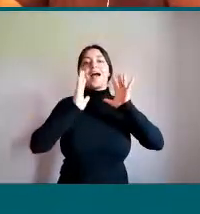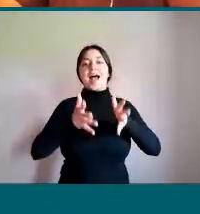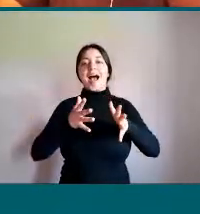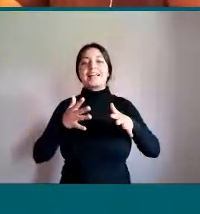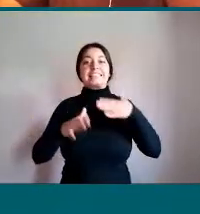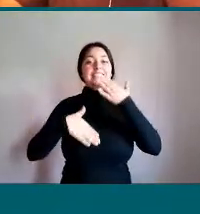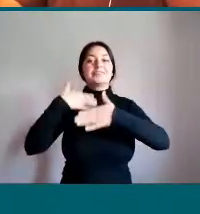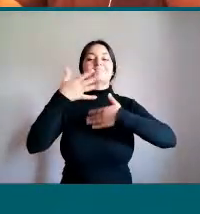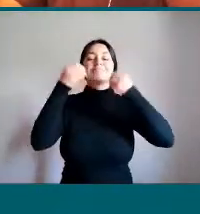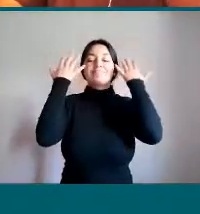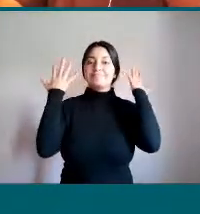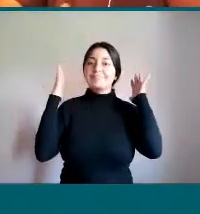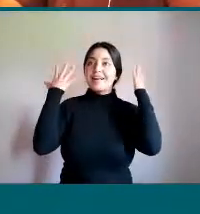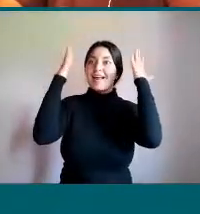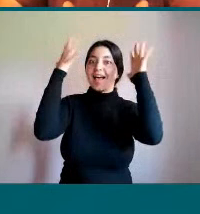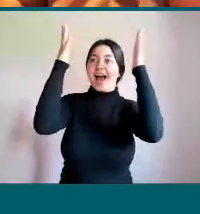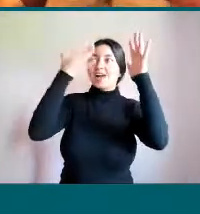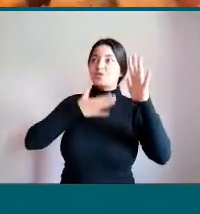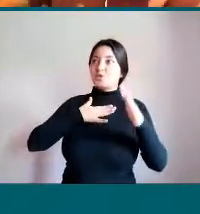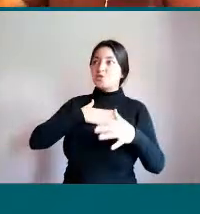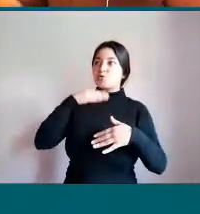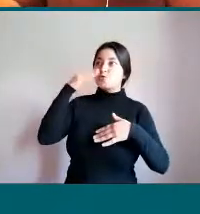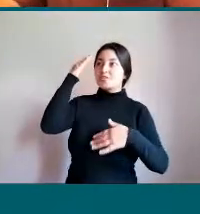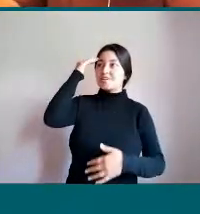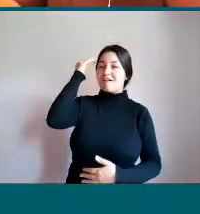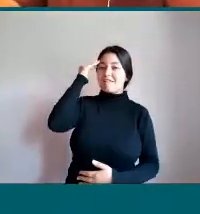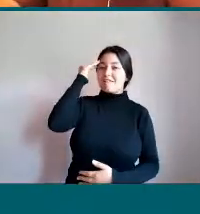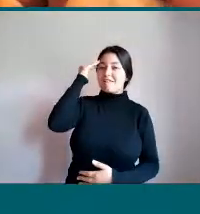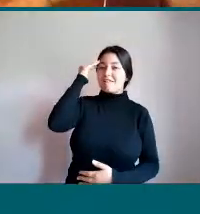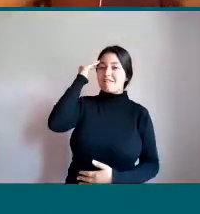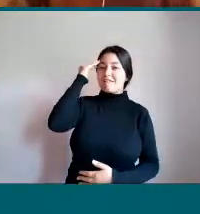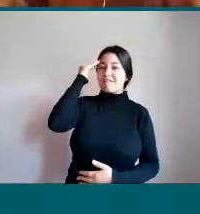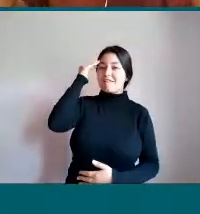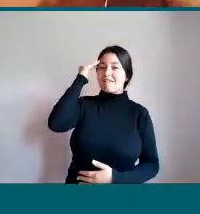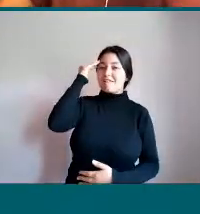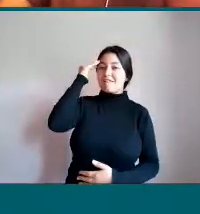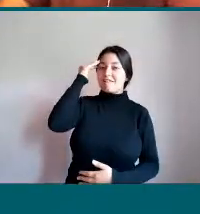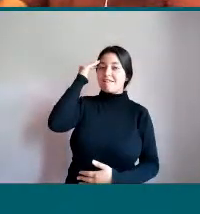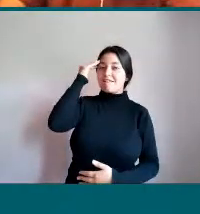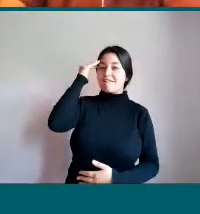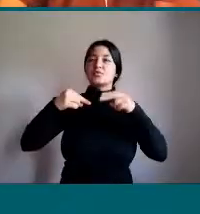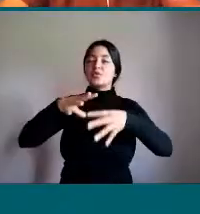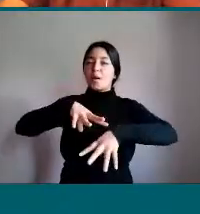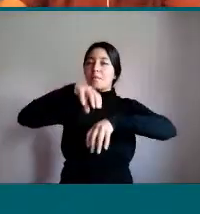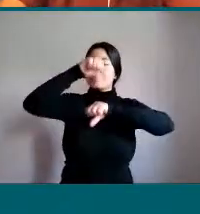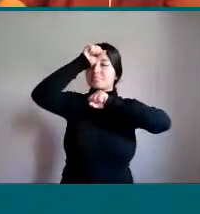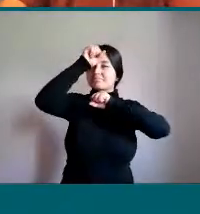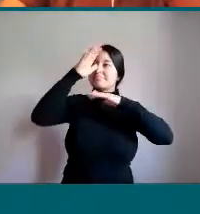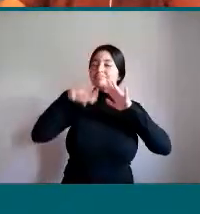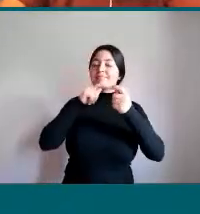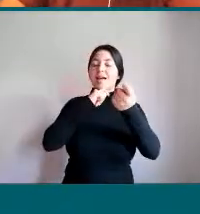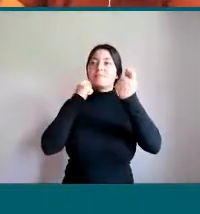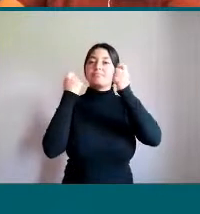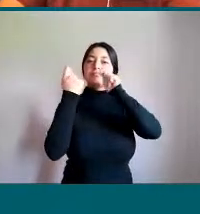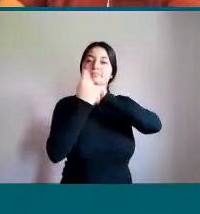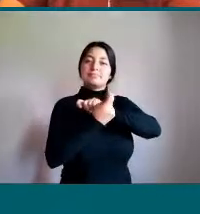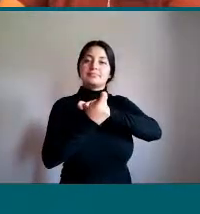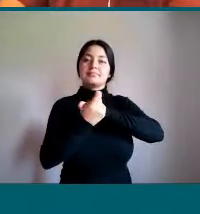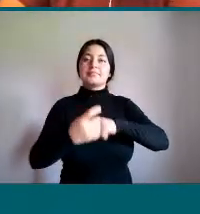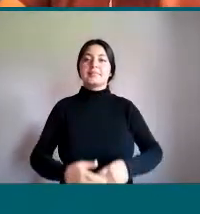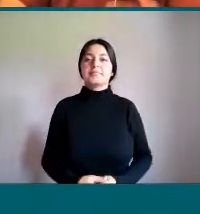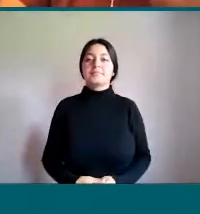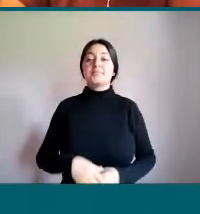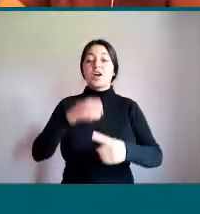celebrar lo que sé y de celebrar lo que todavía me queda por seguir aprendiendo, que creo que esto es un concepto que cambia radicalmente esta